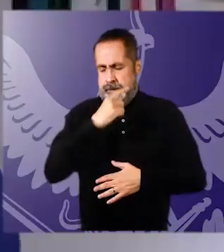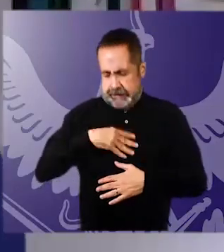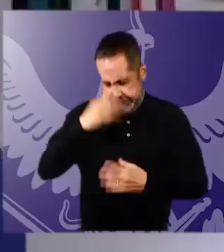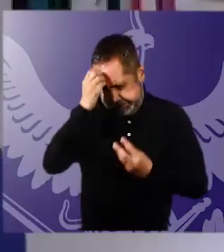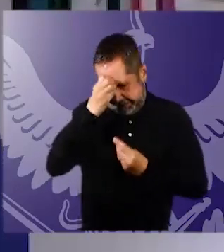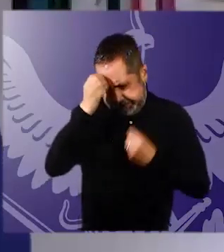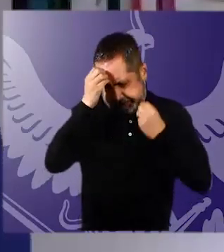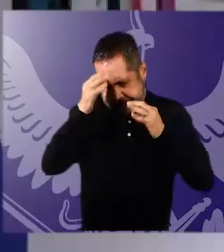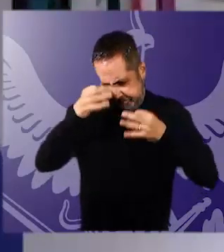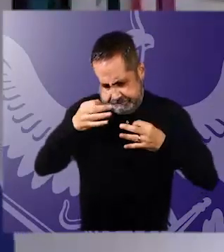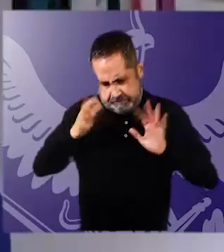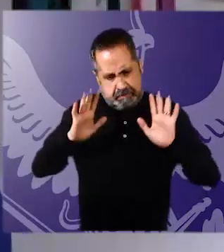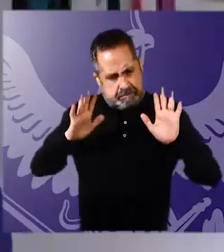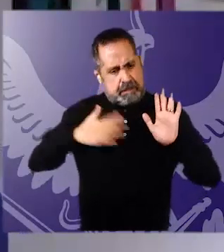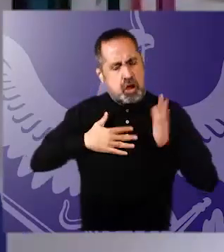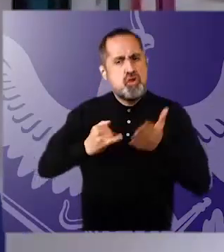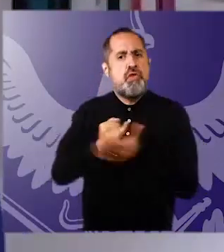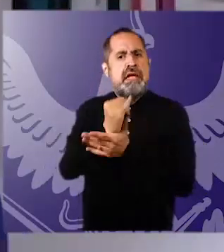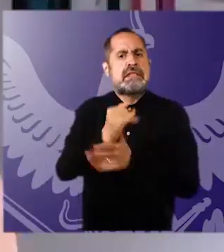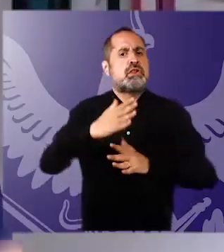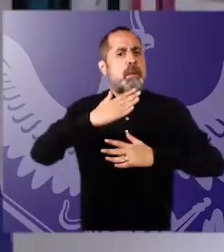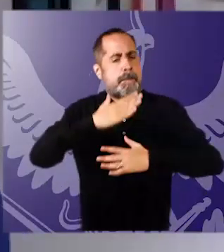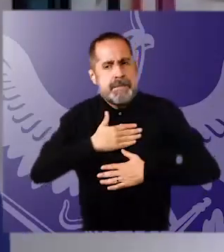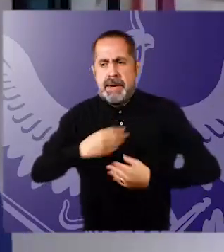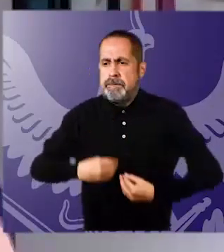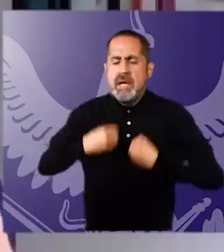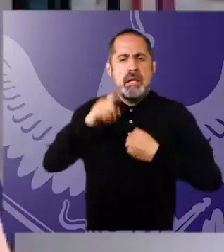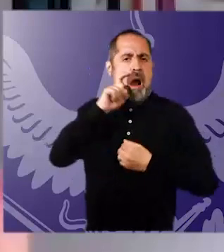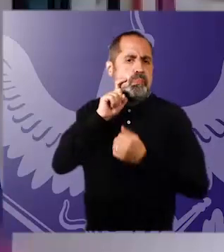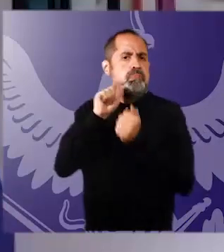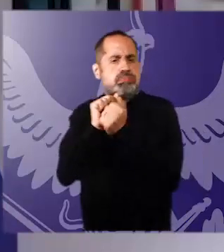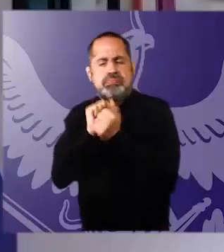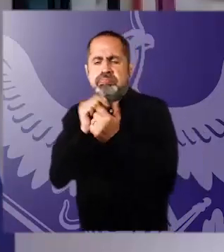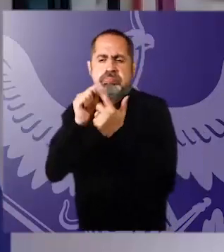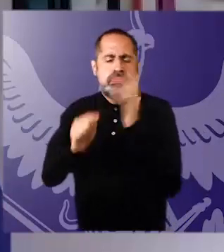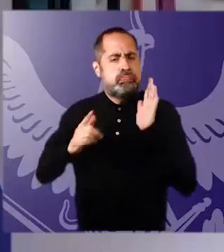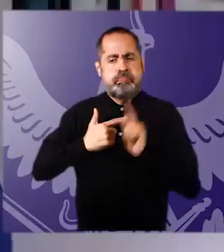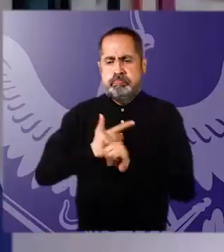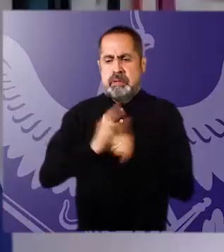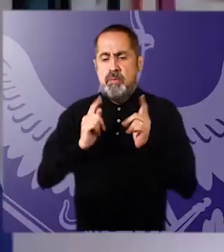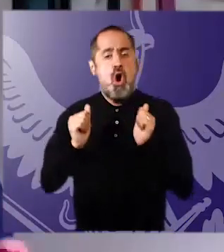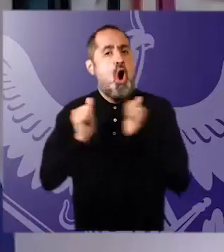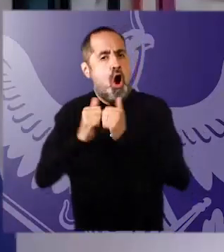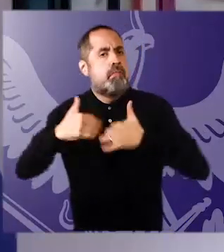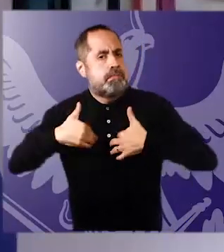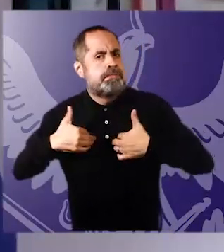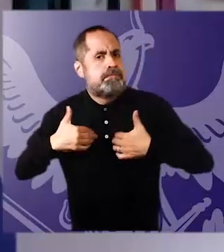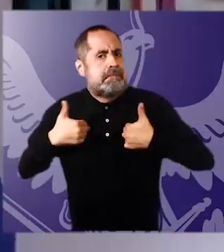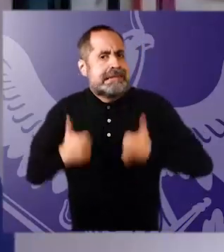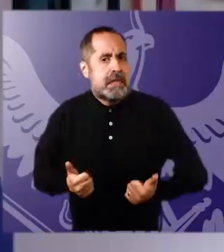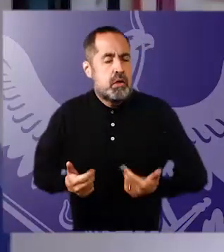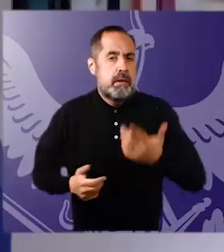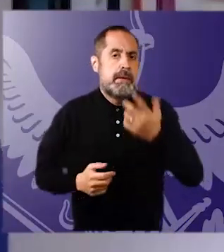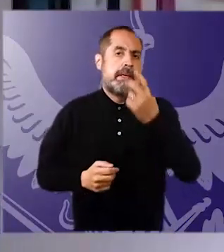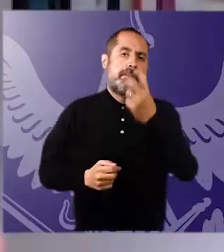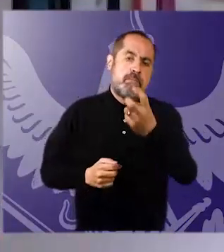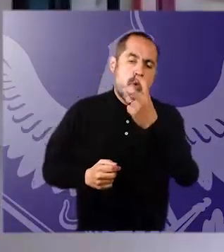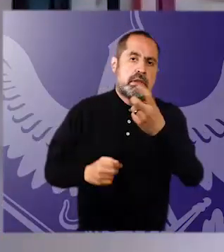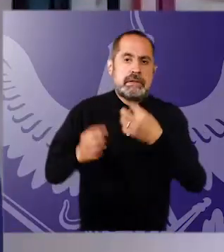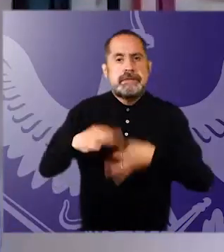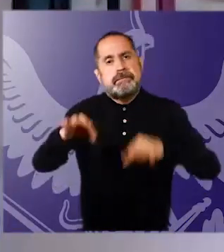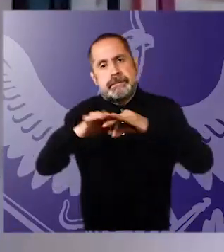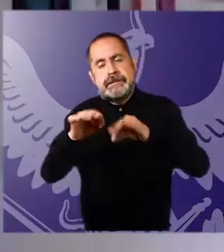desarrollen la capacidad de reflexionar, decidir y ejercer su vida sexual con autonomía. En